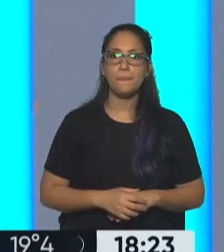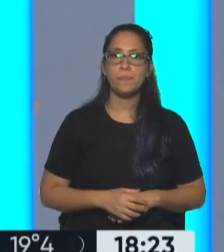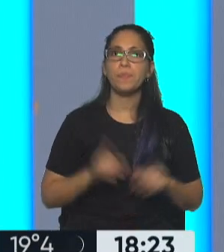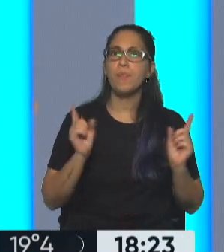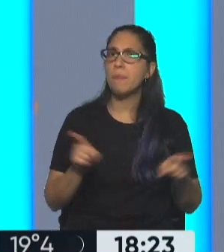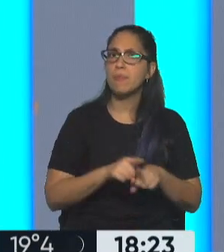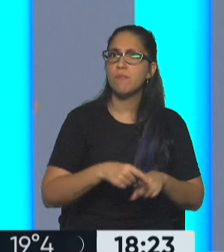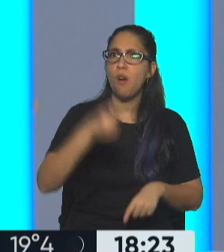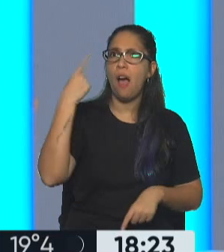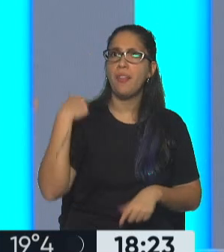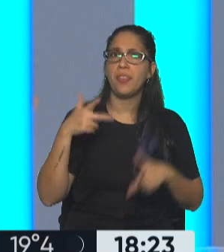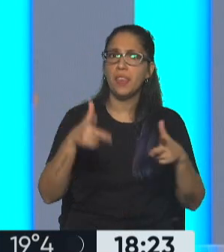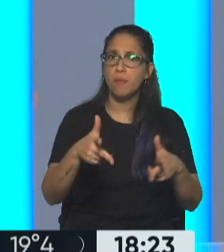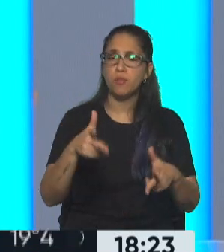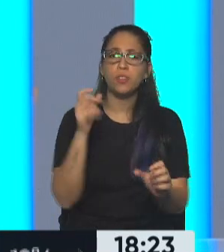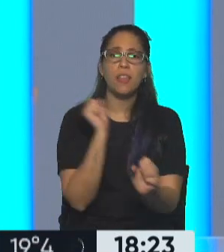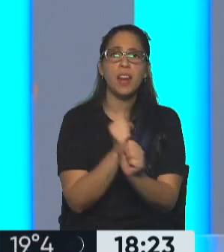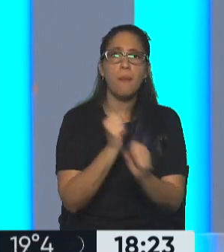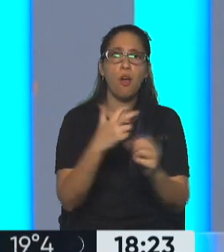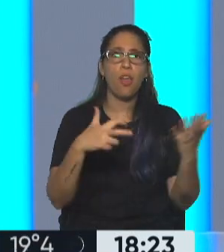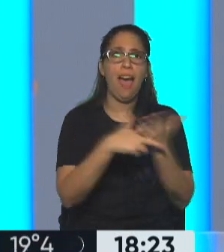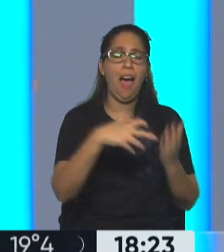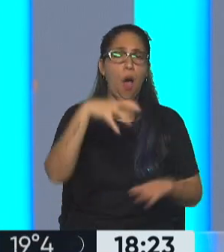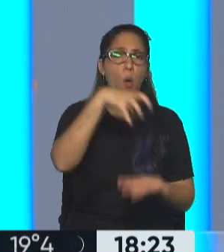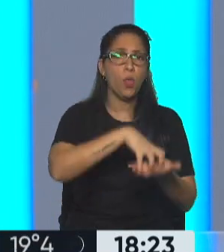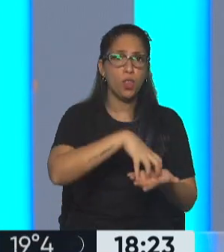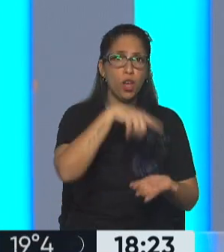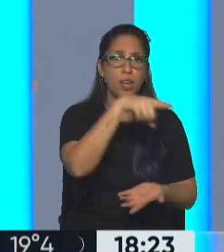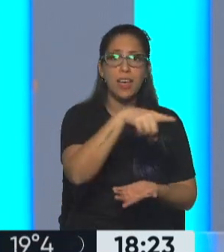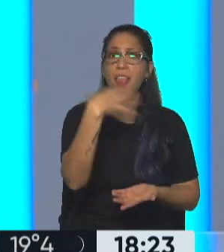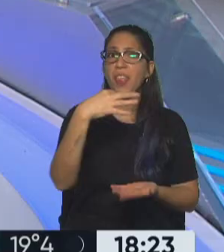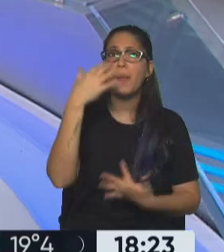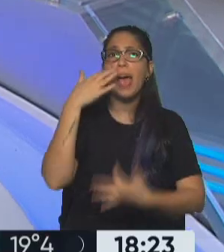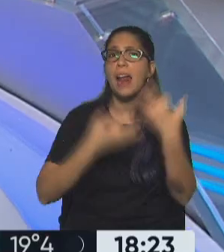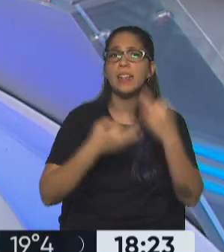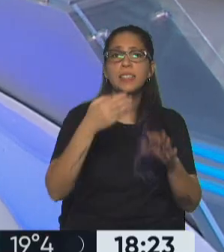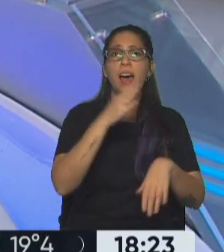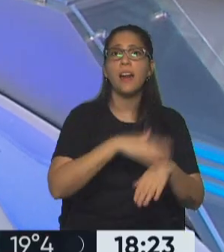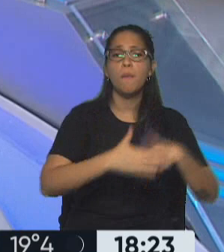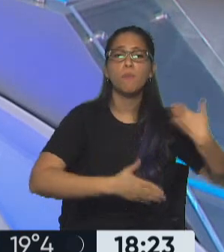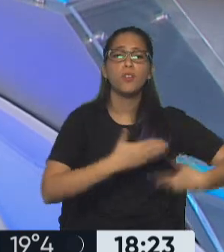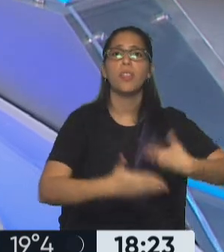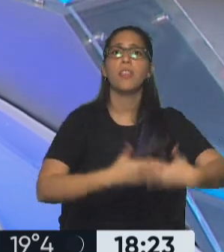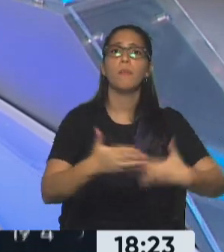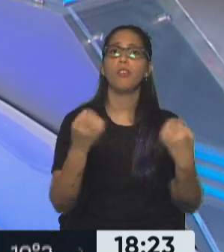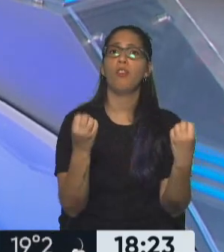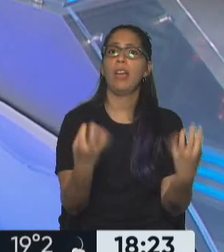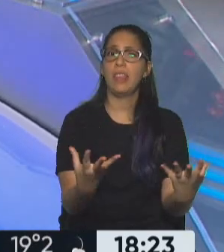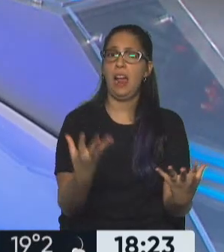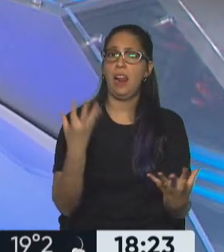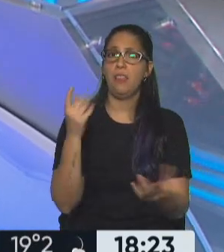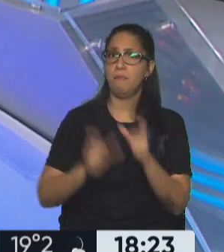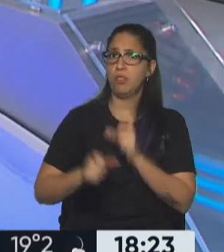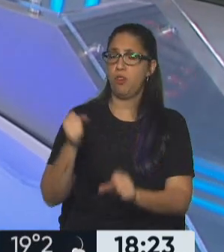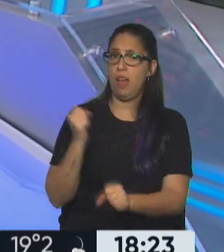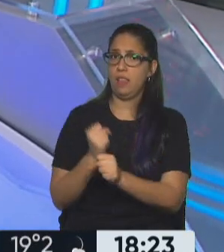al principio, la tarea de la auditoría es analizar los procedimientos y el comportamiento de los funcionarios argentinos.